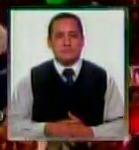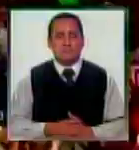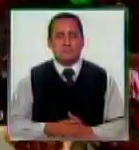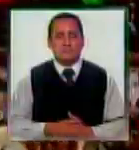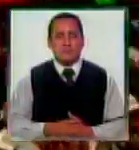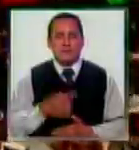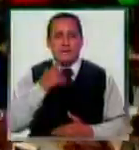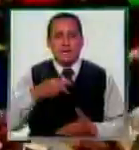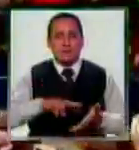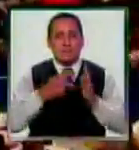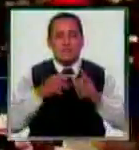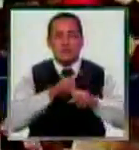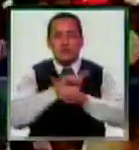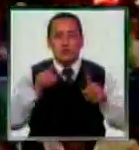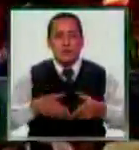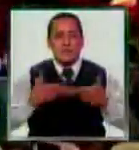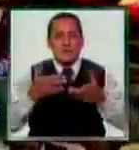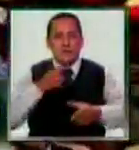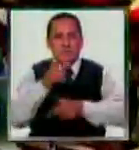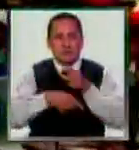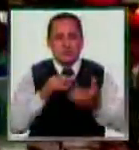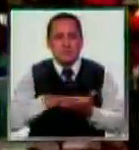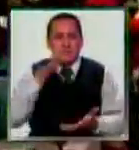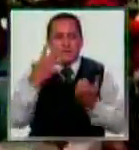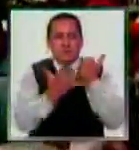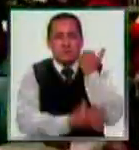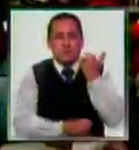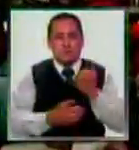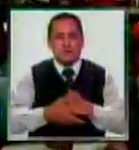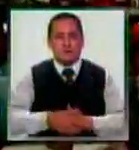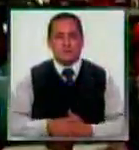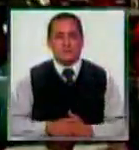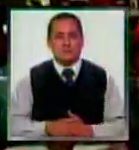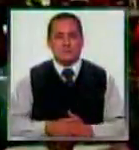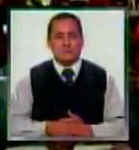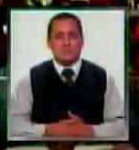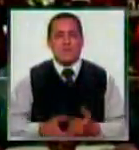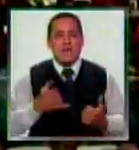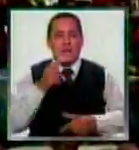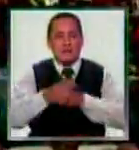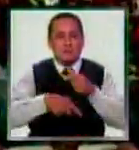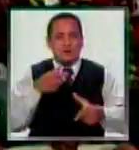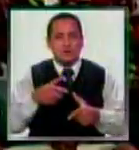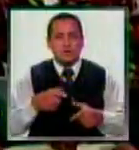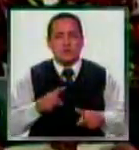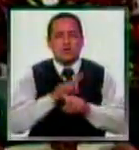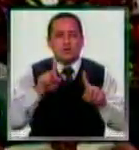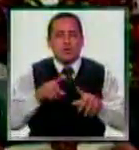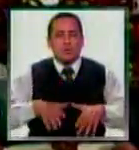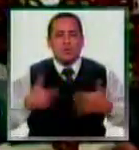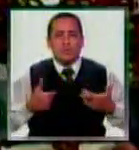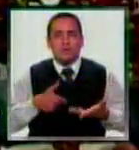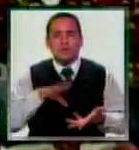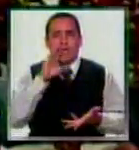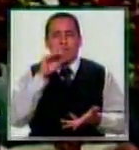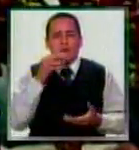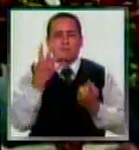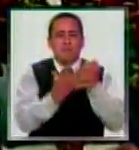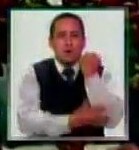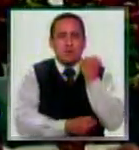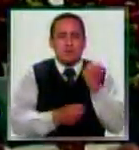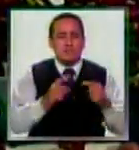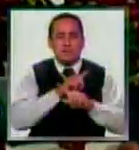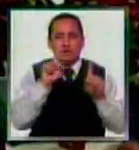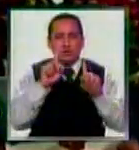Es decir, no ha llegado a la gente más necesitada. A la gente no podemos hablar pobre,